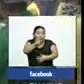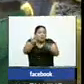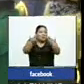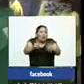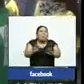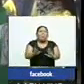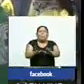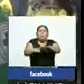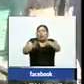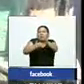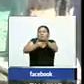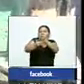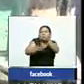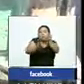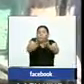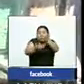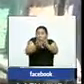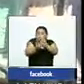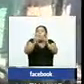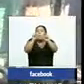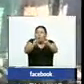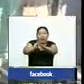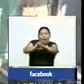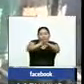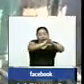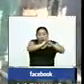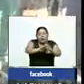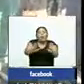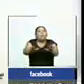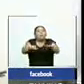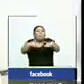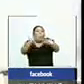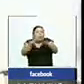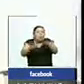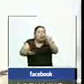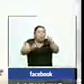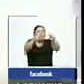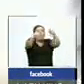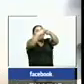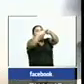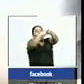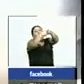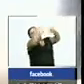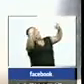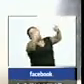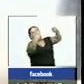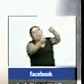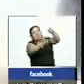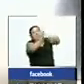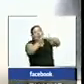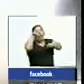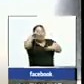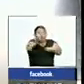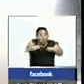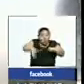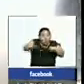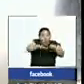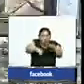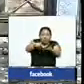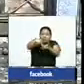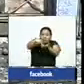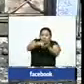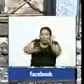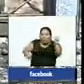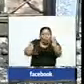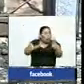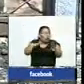incendio se pudo prevenir. Cuerpo de bomberos señala que todo fue provocado por un cortocircuito y es que en el centro de San Salvador los locales no